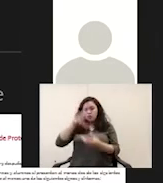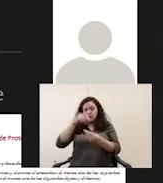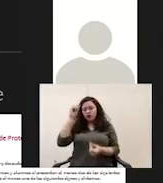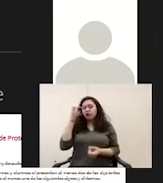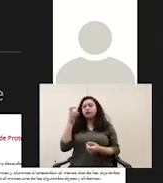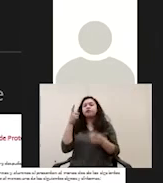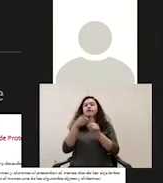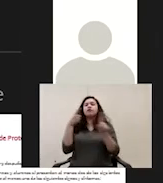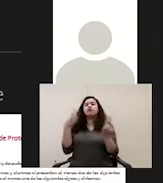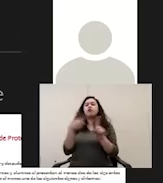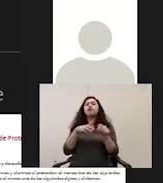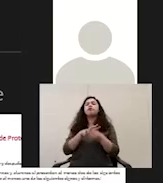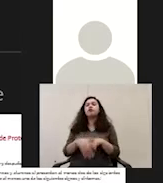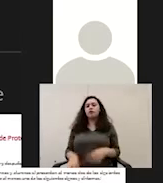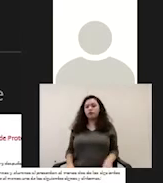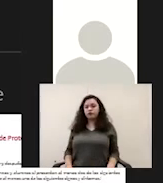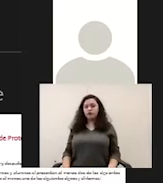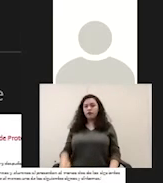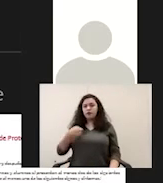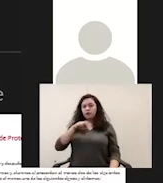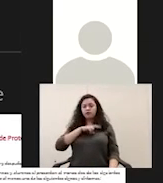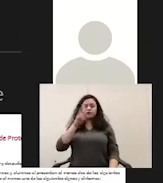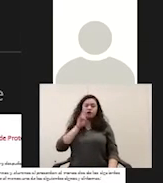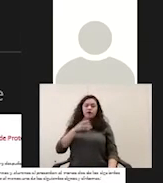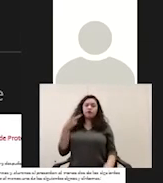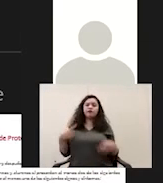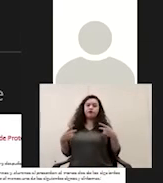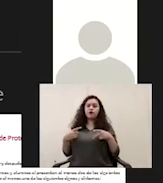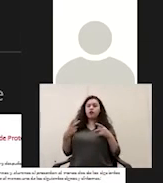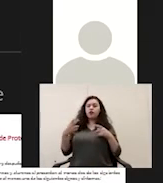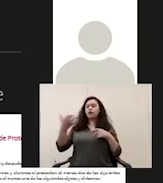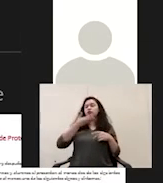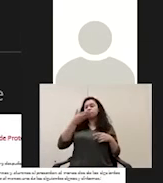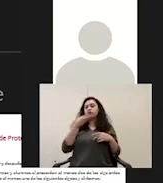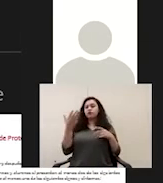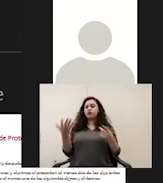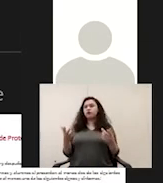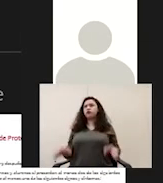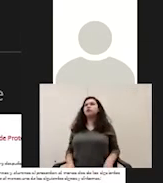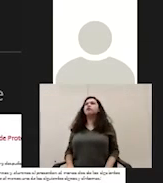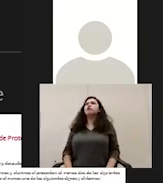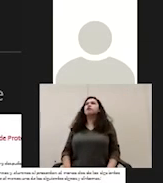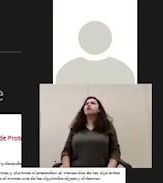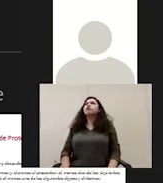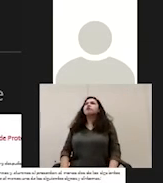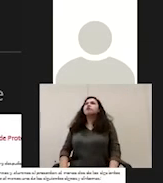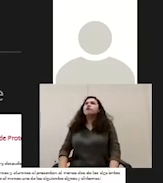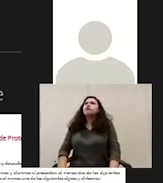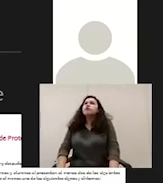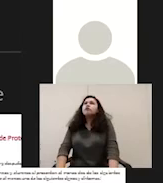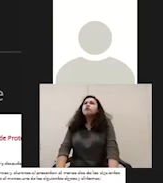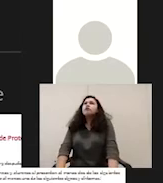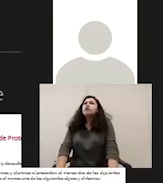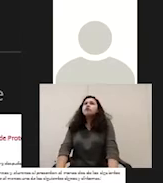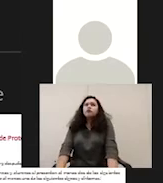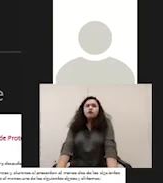es la siguiente, nosotros hemos observado que la gente comúnmente no tiene como que la habilidad